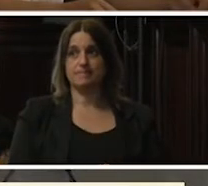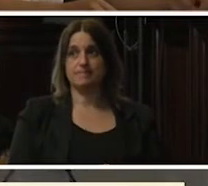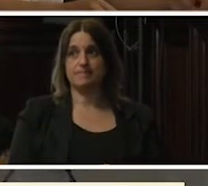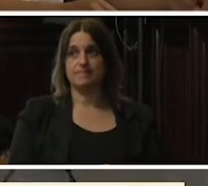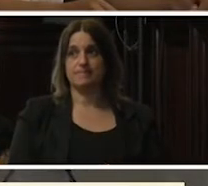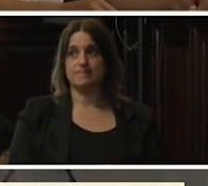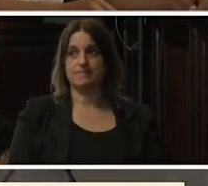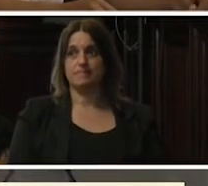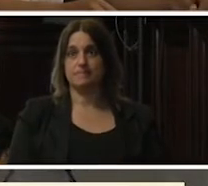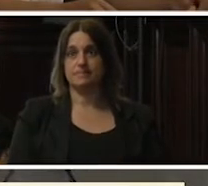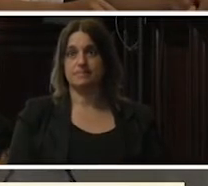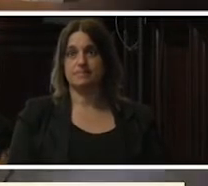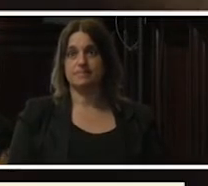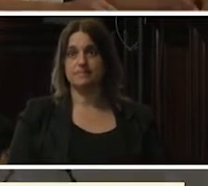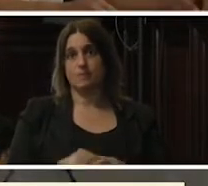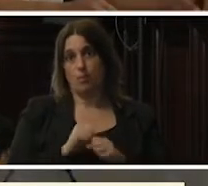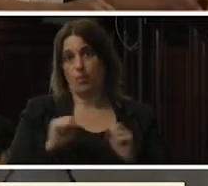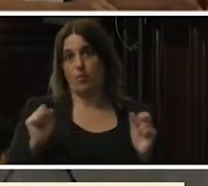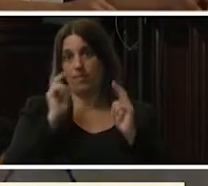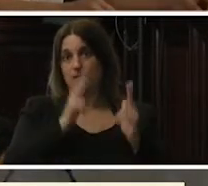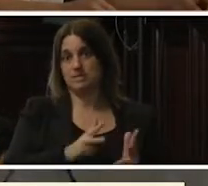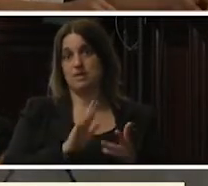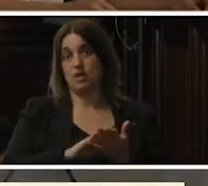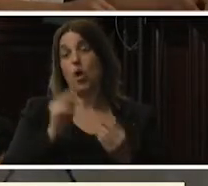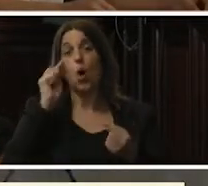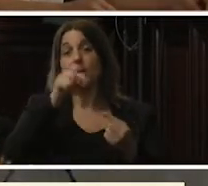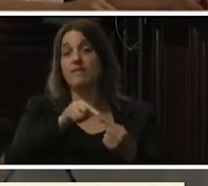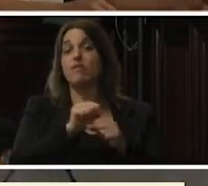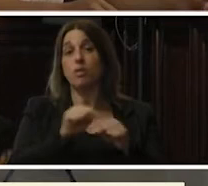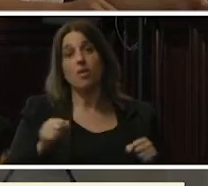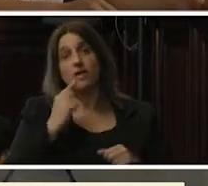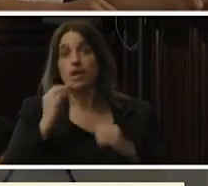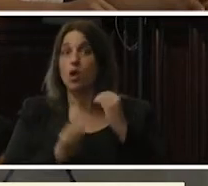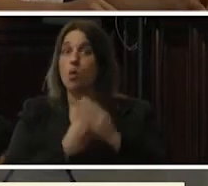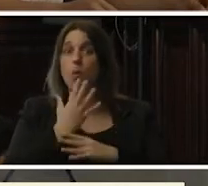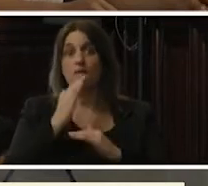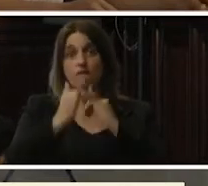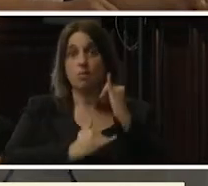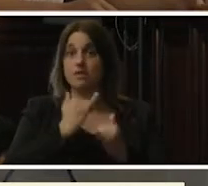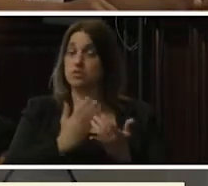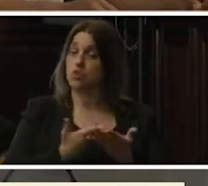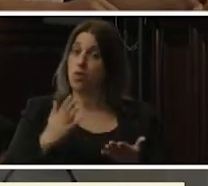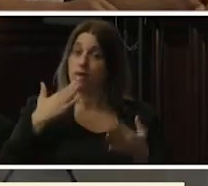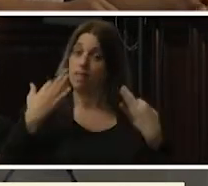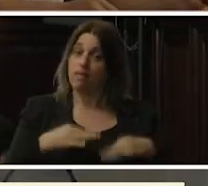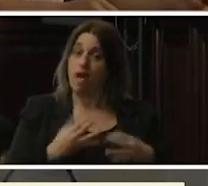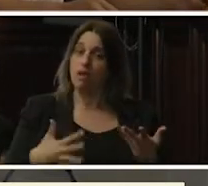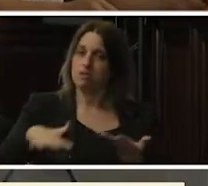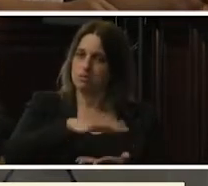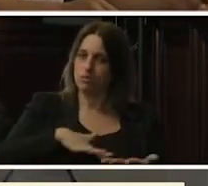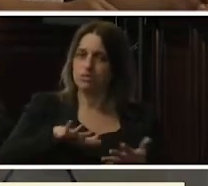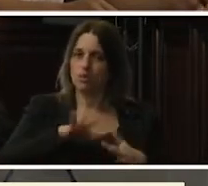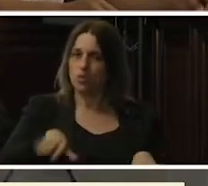ante individualizada con el fin de actualizar información sobre las amenazas que afectan de modo grave